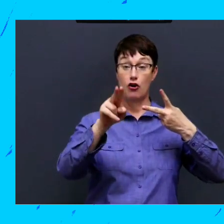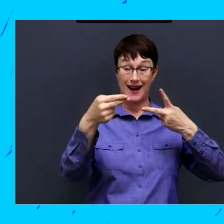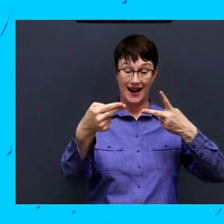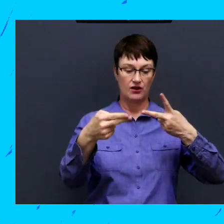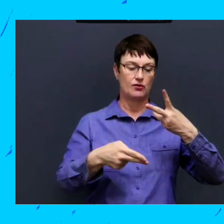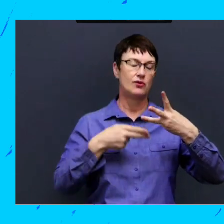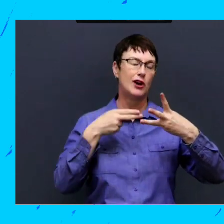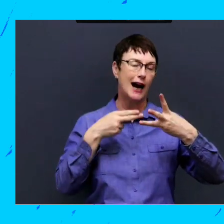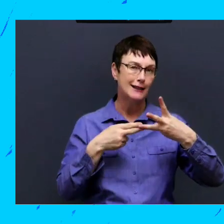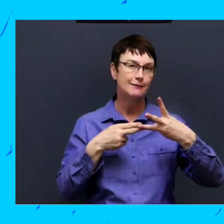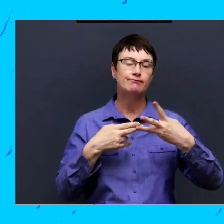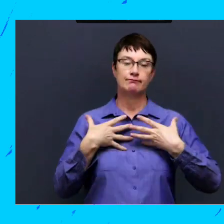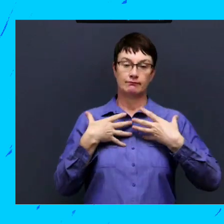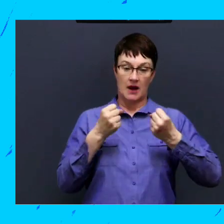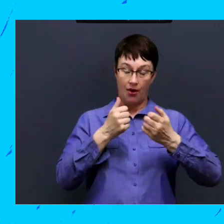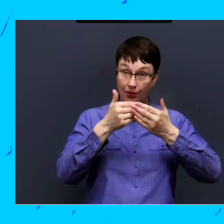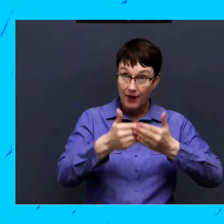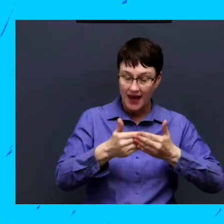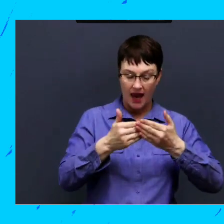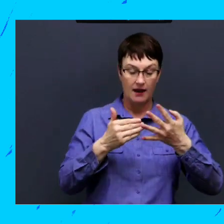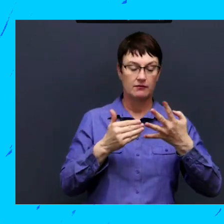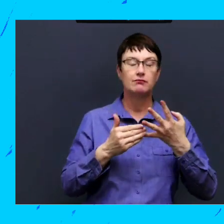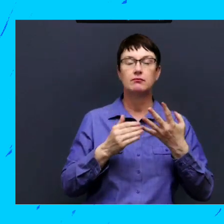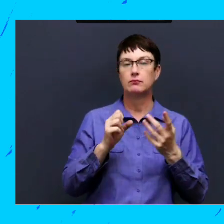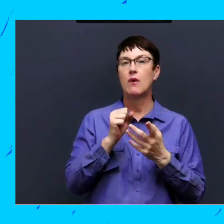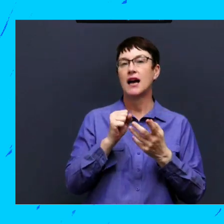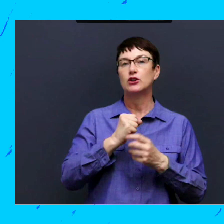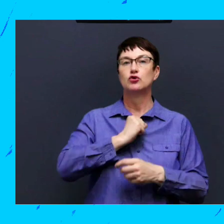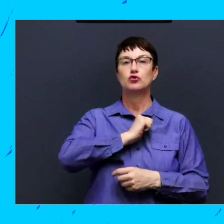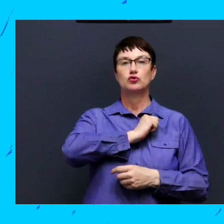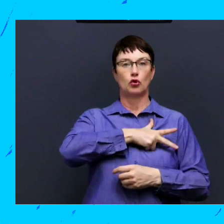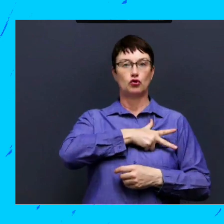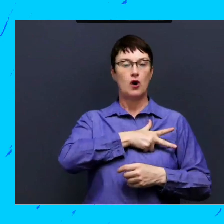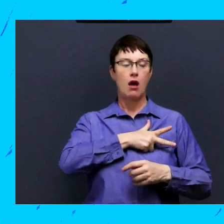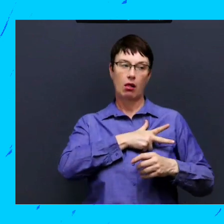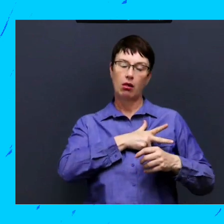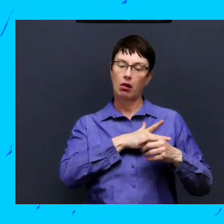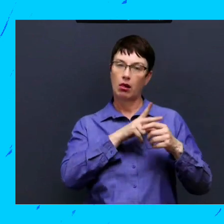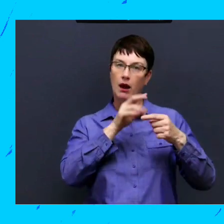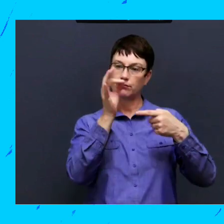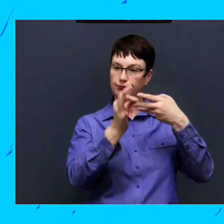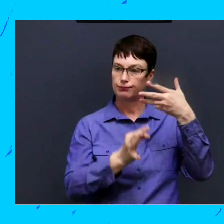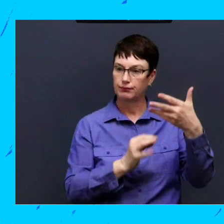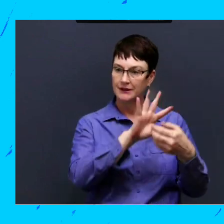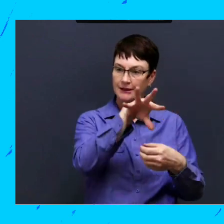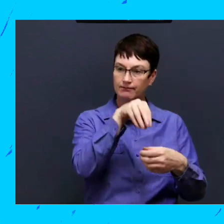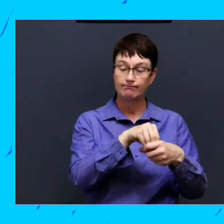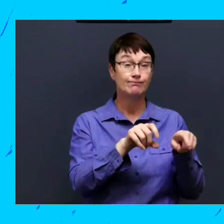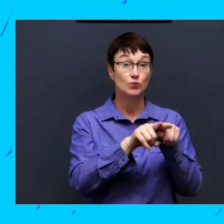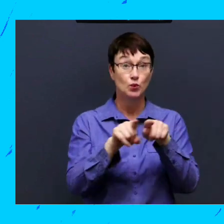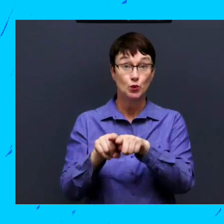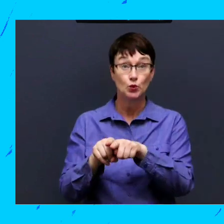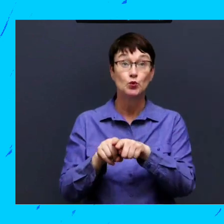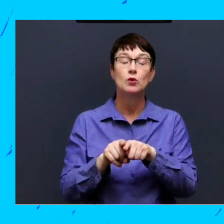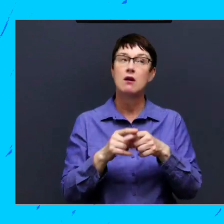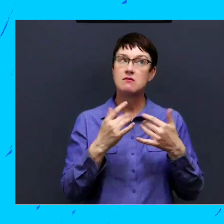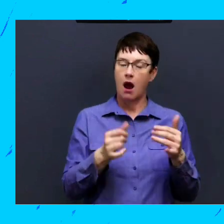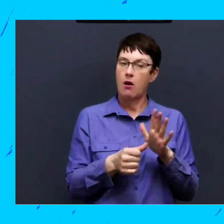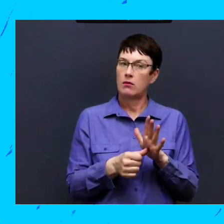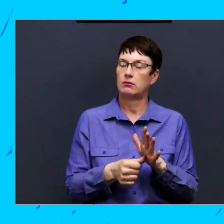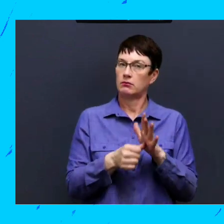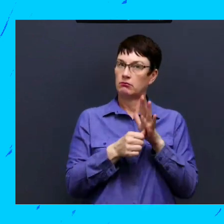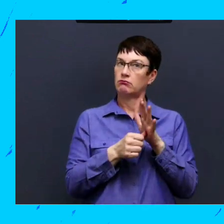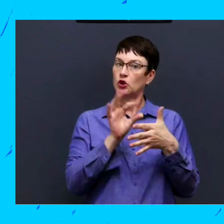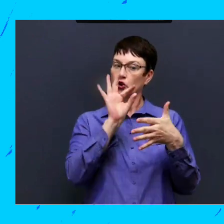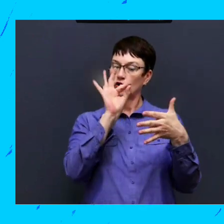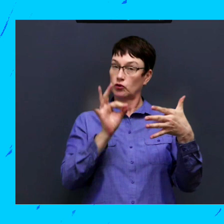salud, el comprometimiento y, o, como elementos clave. Eso